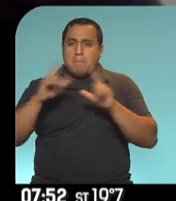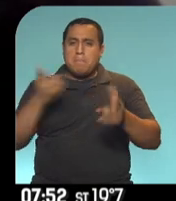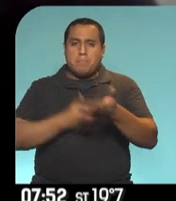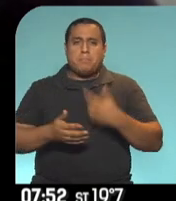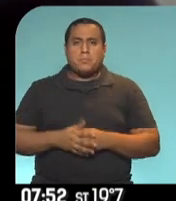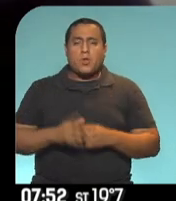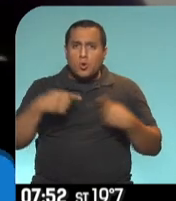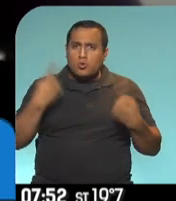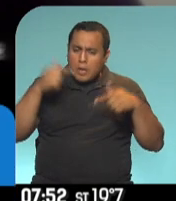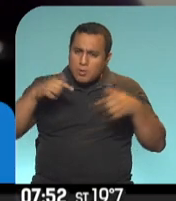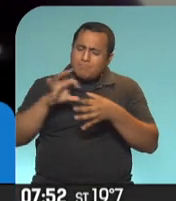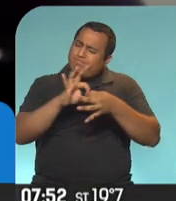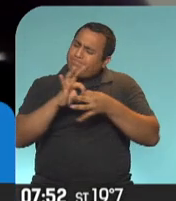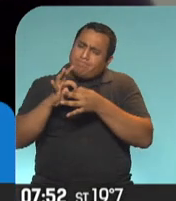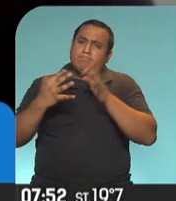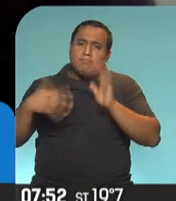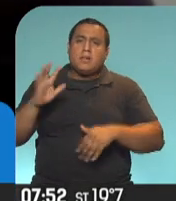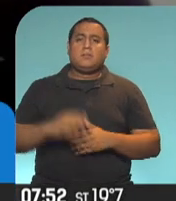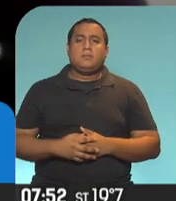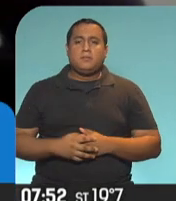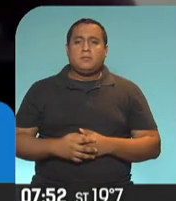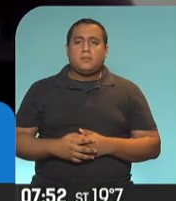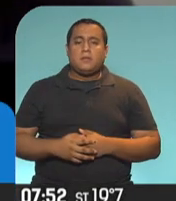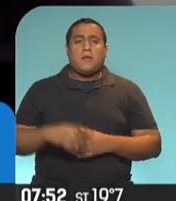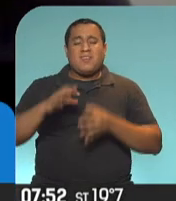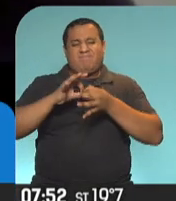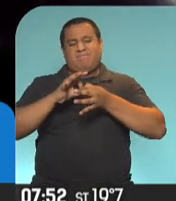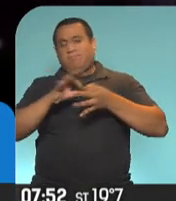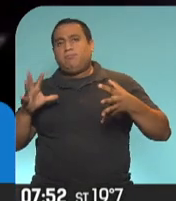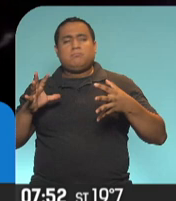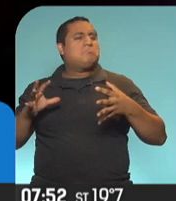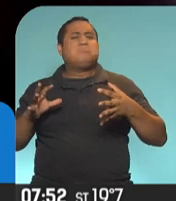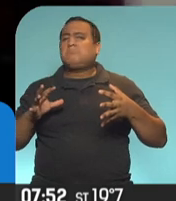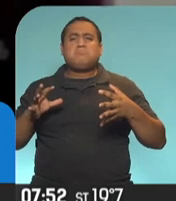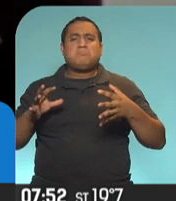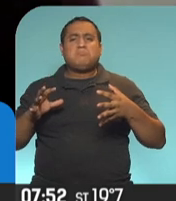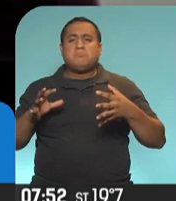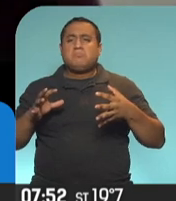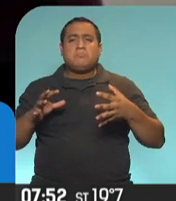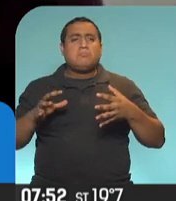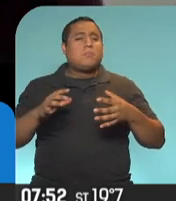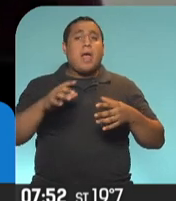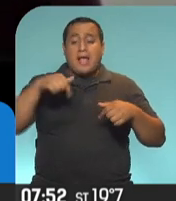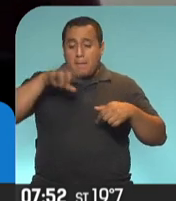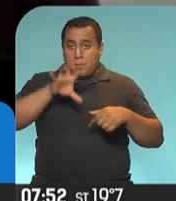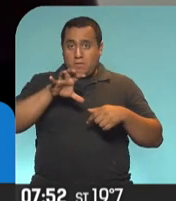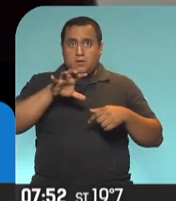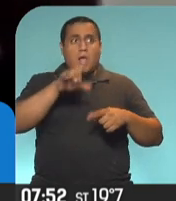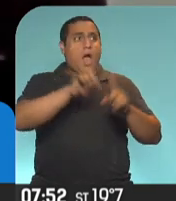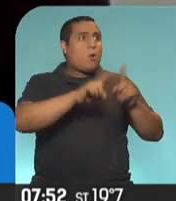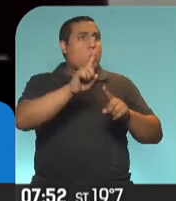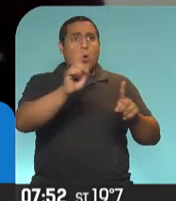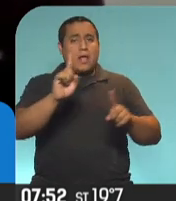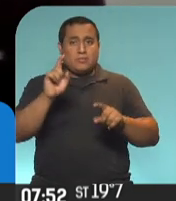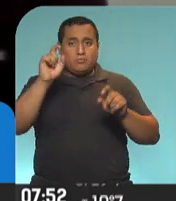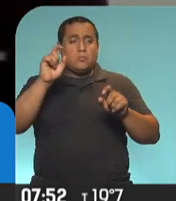estamos más unidos que nunca nadie pero nosotros y ahí nadie que no tiene que ver con nuestra provincia porque